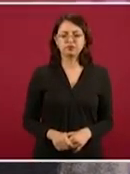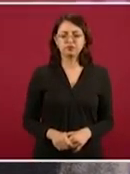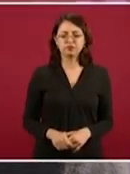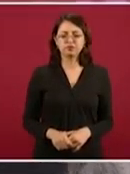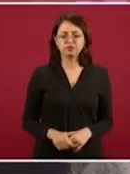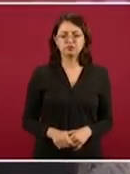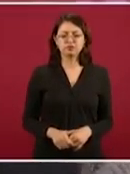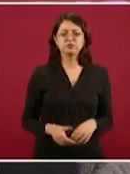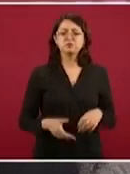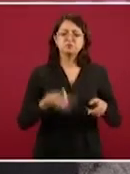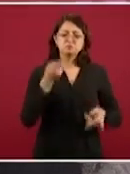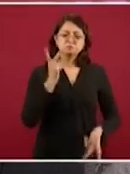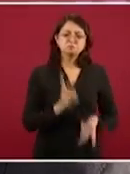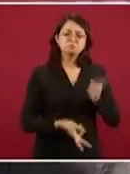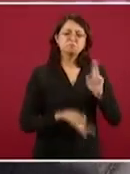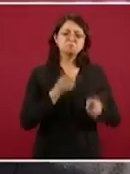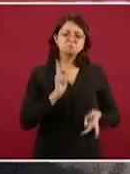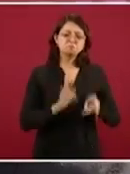Y hablamos